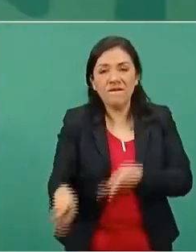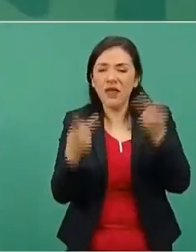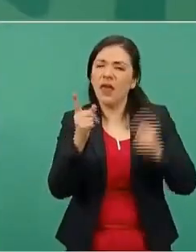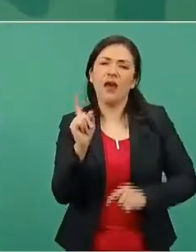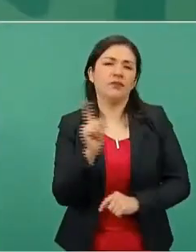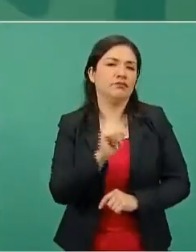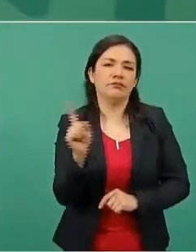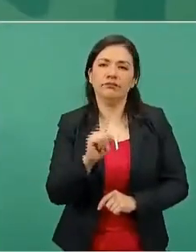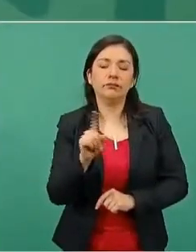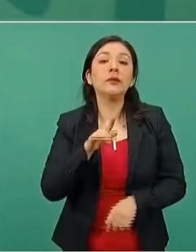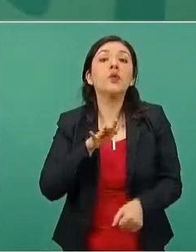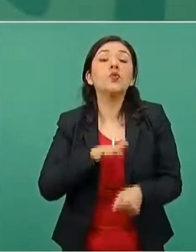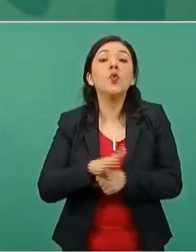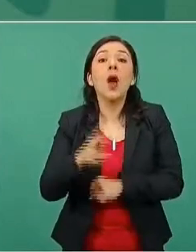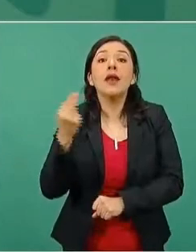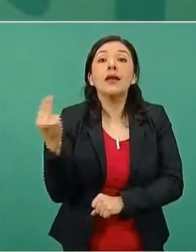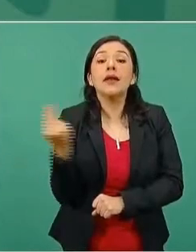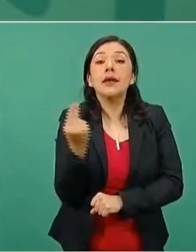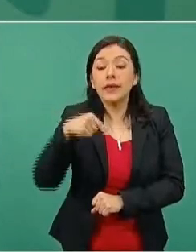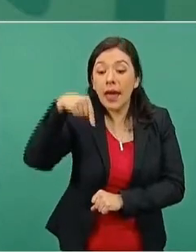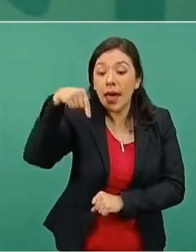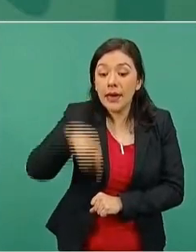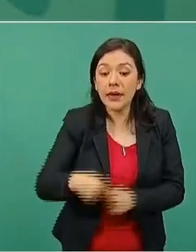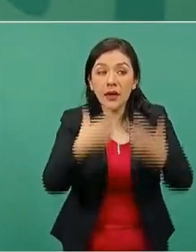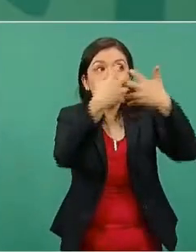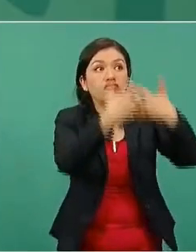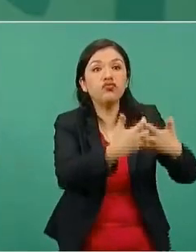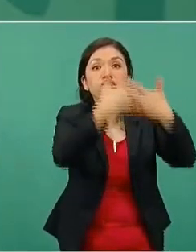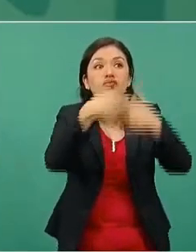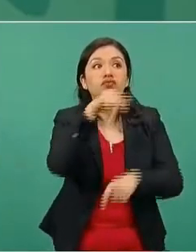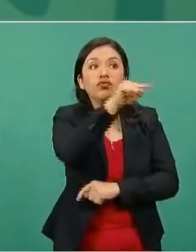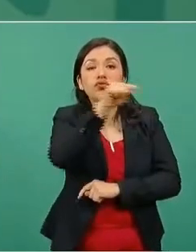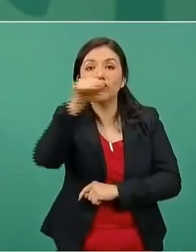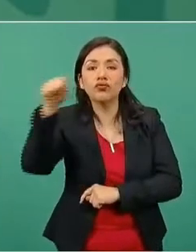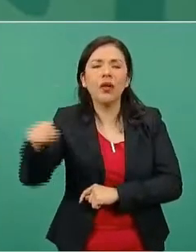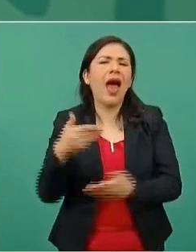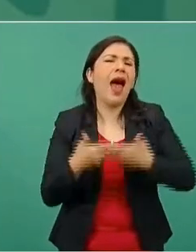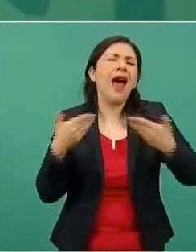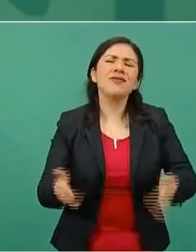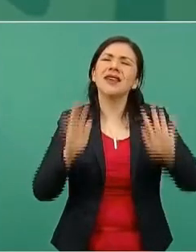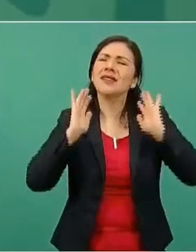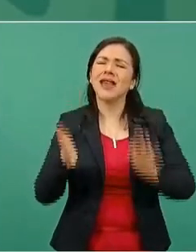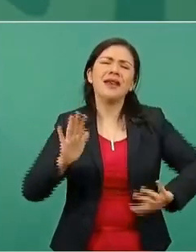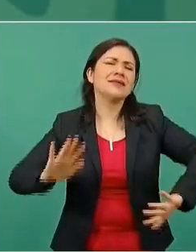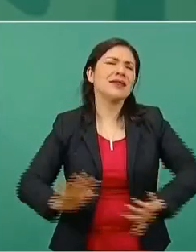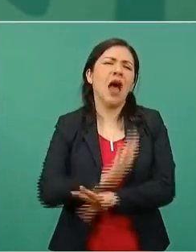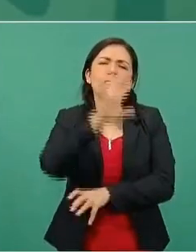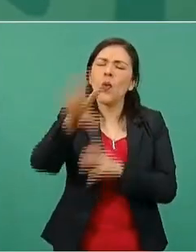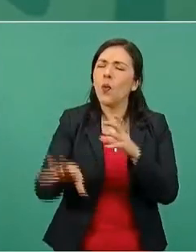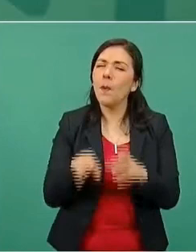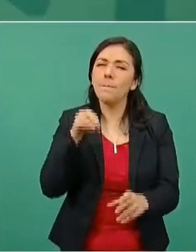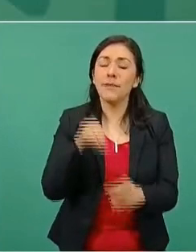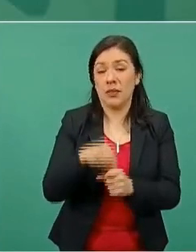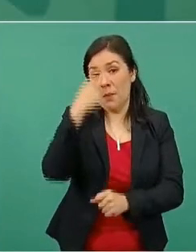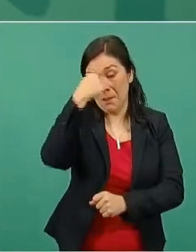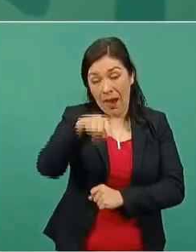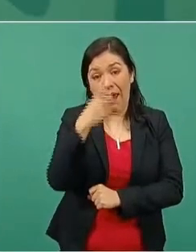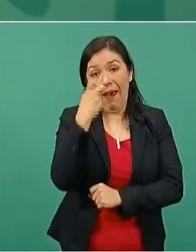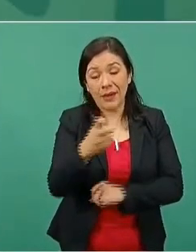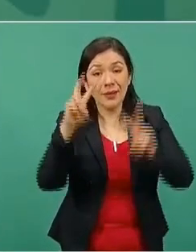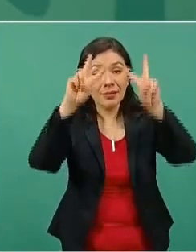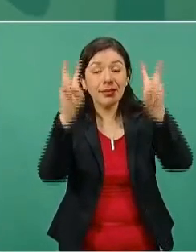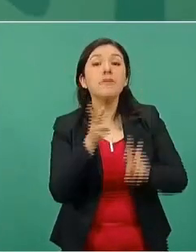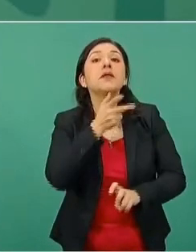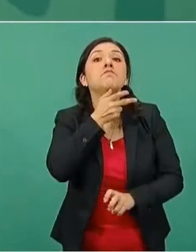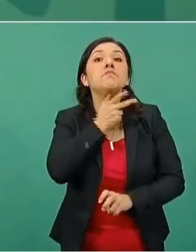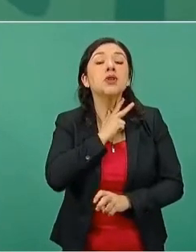lo que necesitan nuestras refinerías. Es un cambio completo en la política